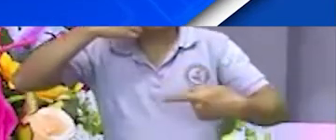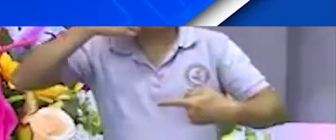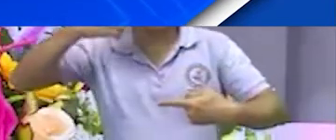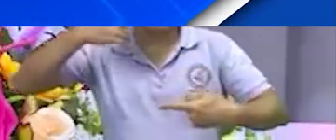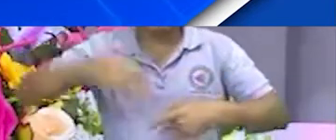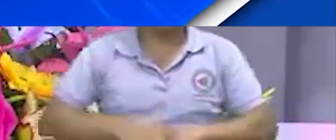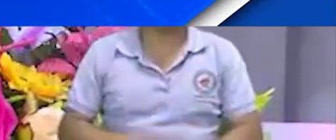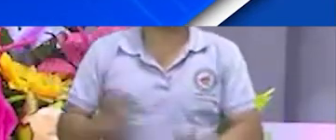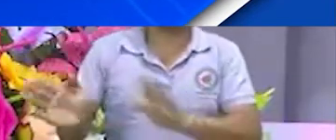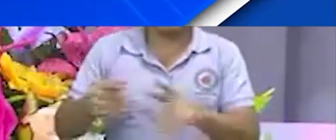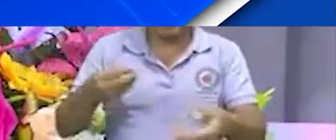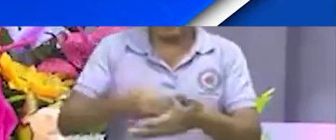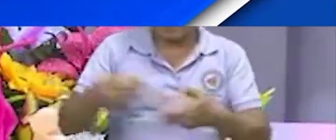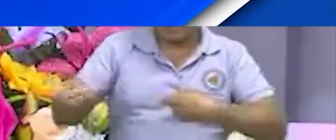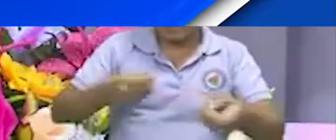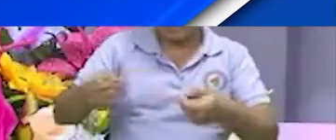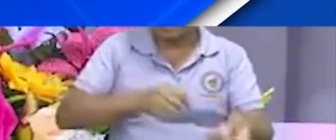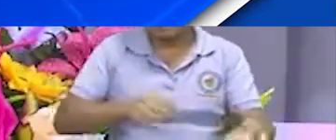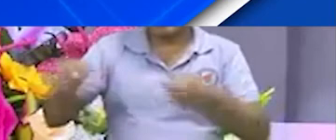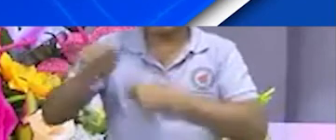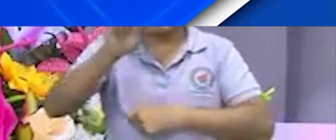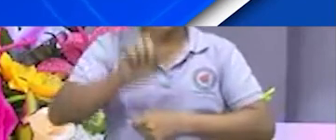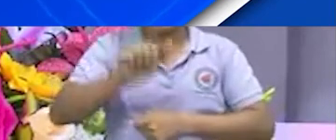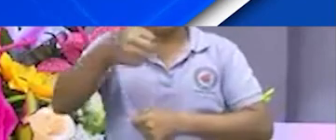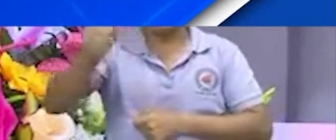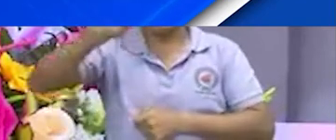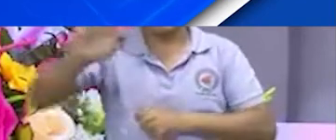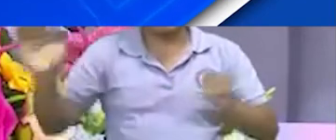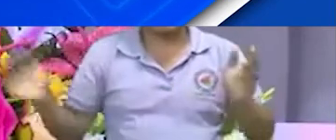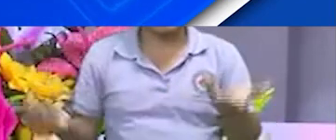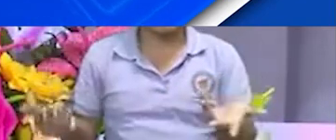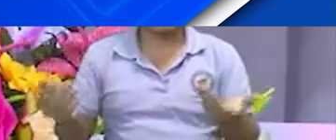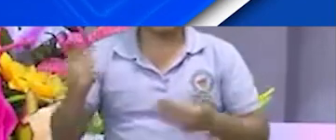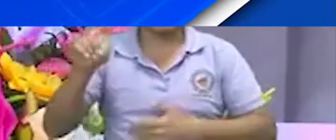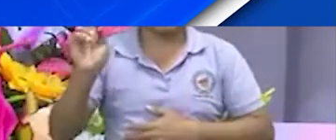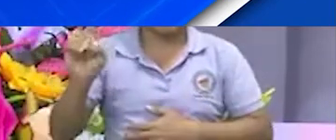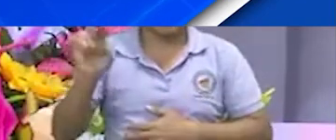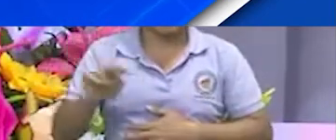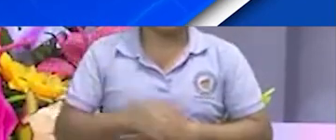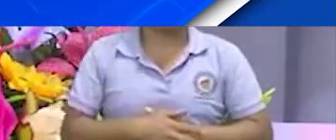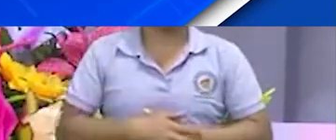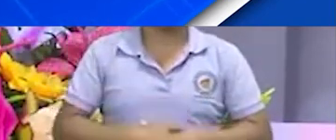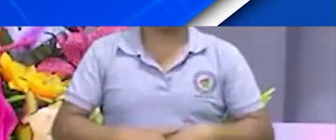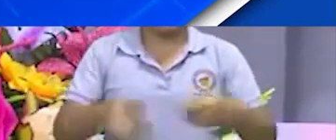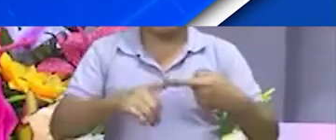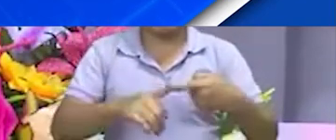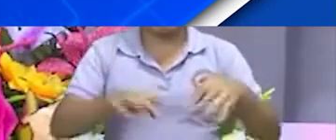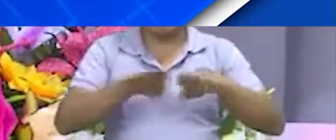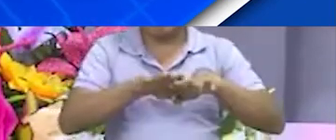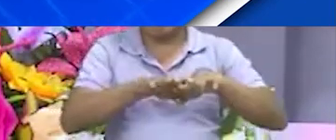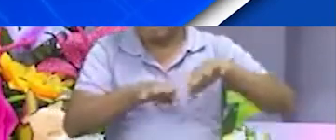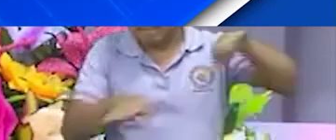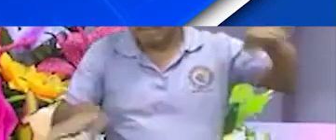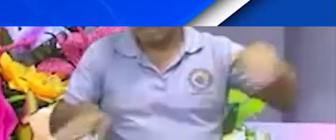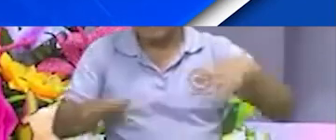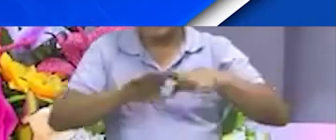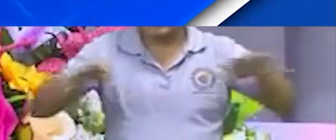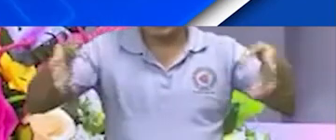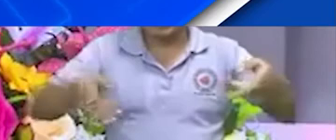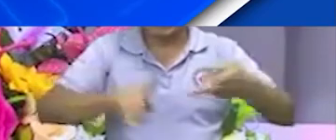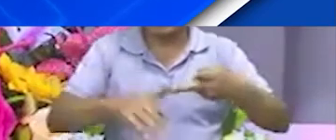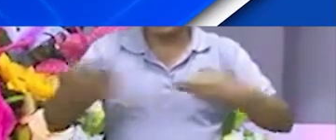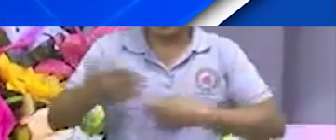se exportaron 164 toneladas conteniendo muebles de madera de madera